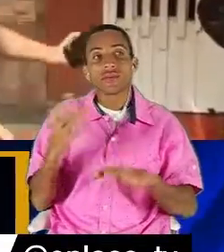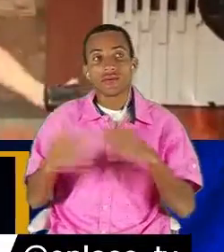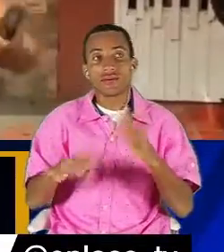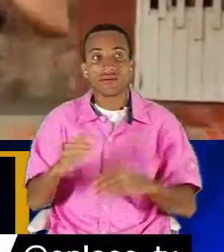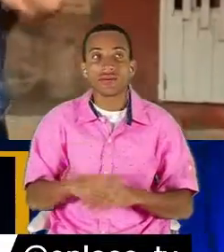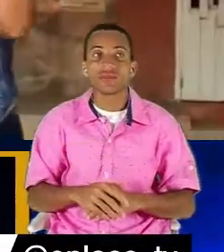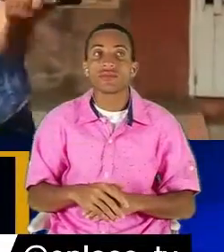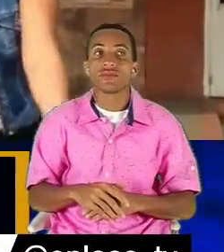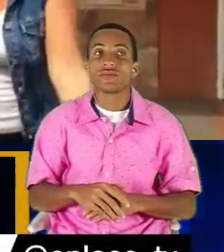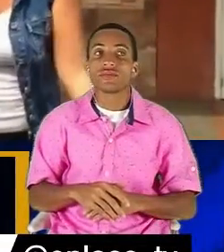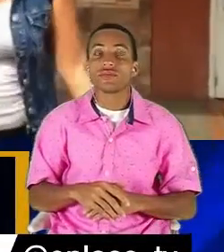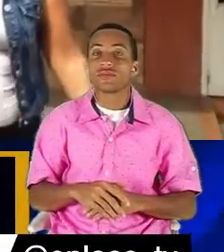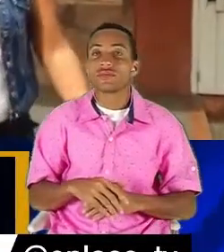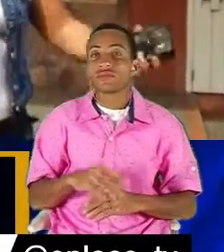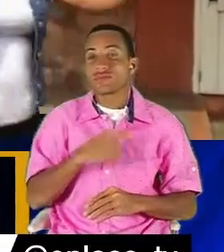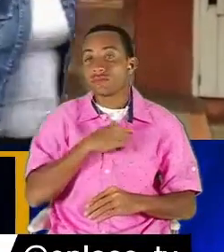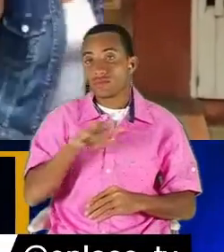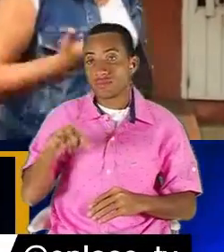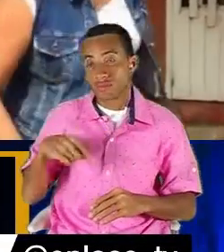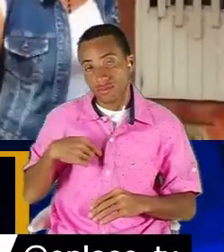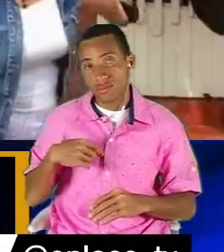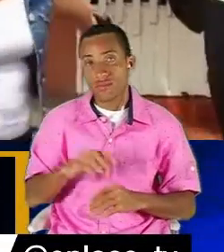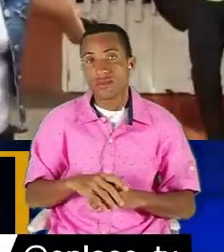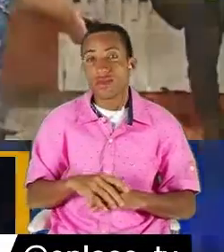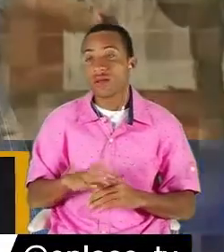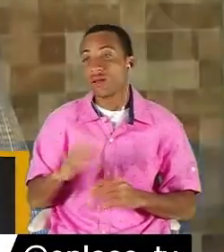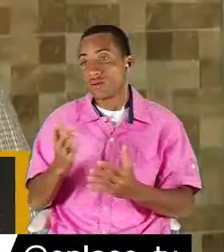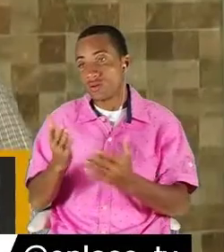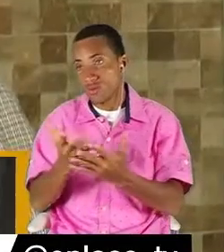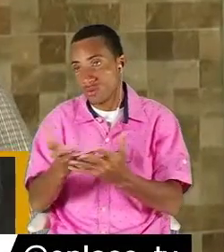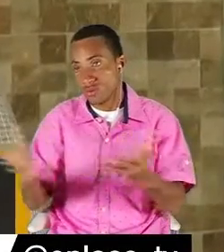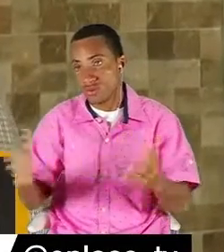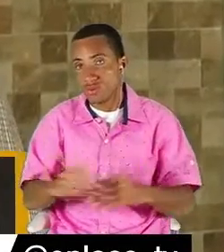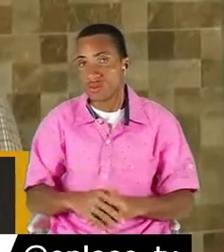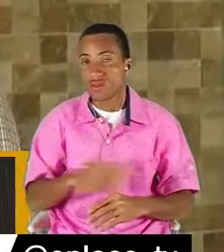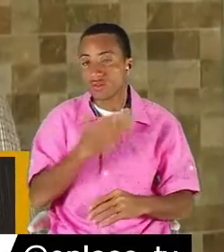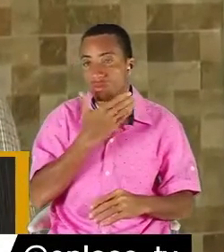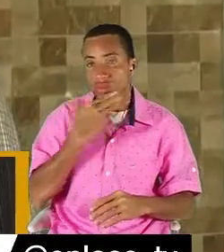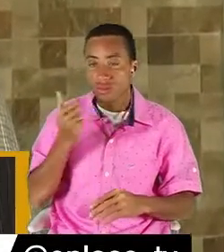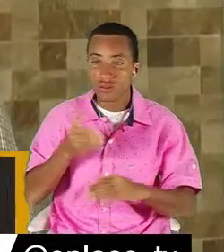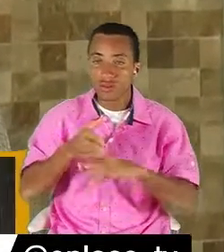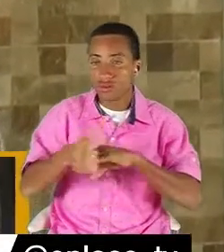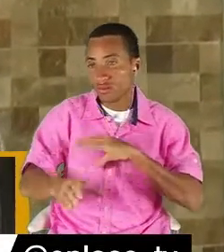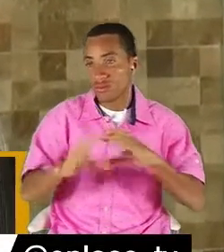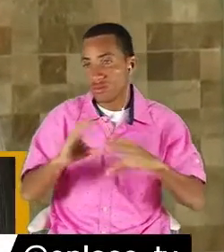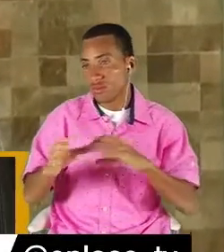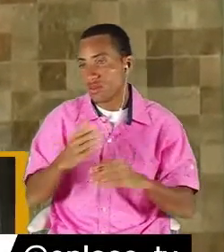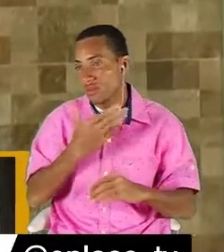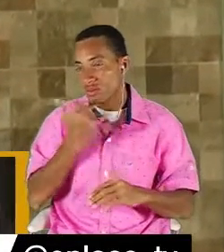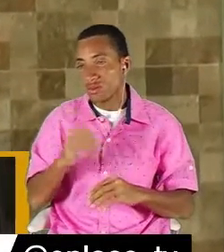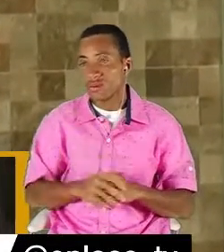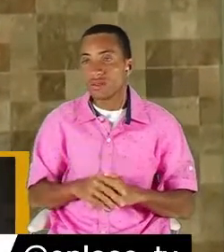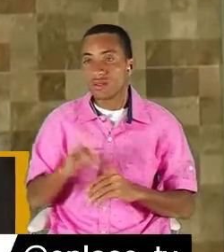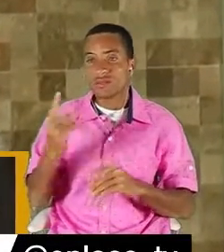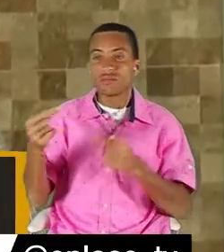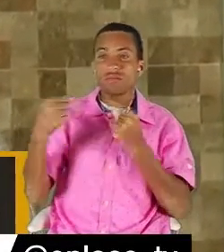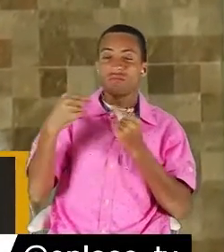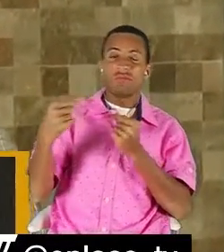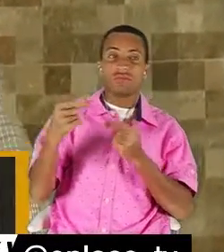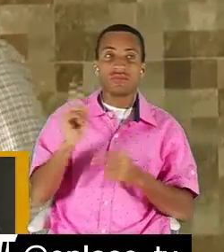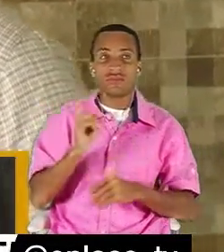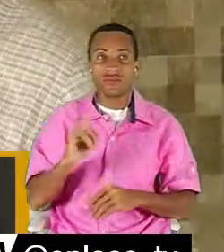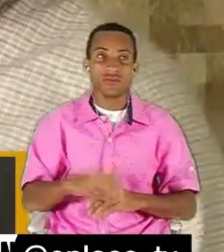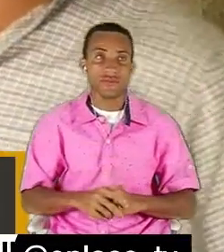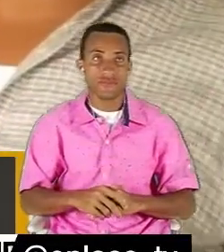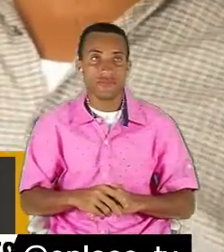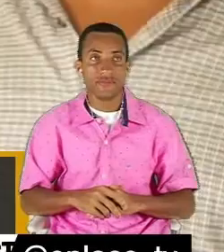cosas indebidas, y que pues cuando pase esto así, pues utilicemos mejor los medios y no nos vayamos a agredirnos ni nada de eso. Bueno,